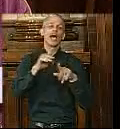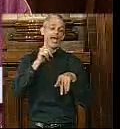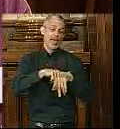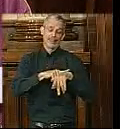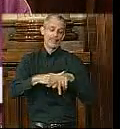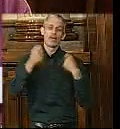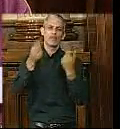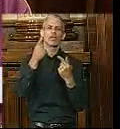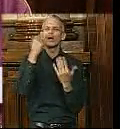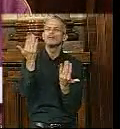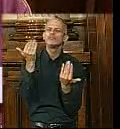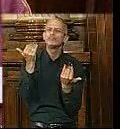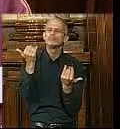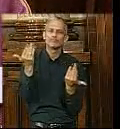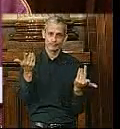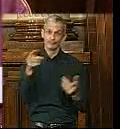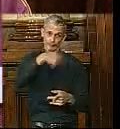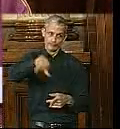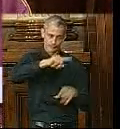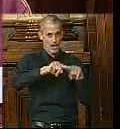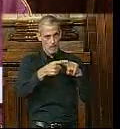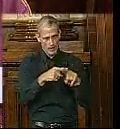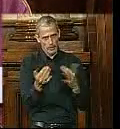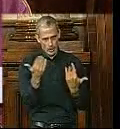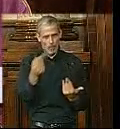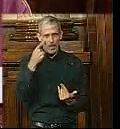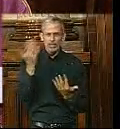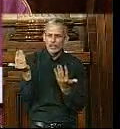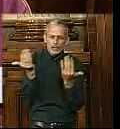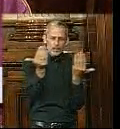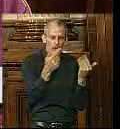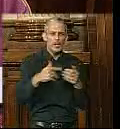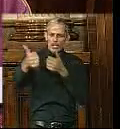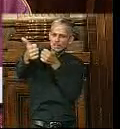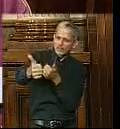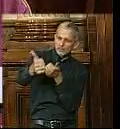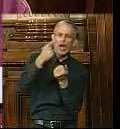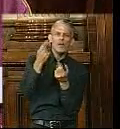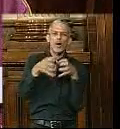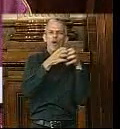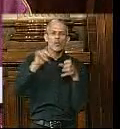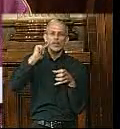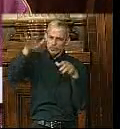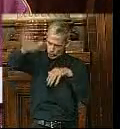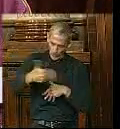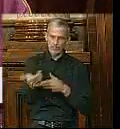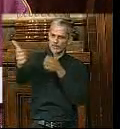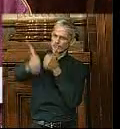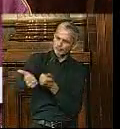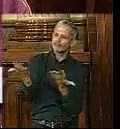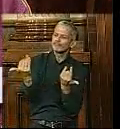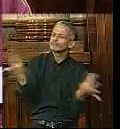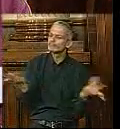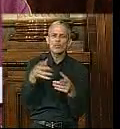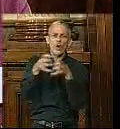de escucha. Ellos pueden escuchar y pueden sentarse con la comunidad sorda y